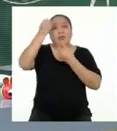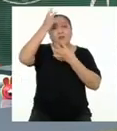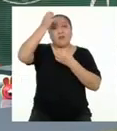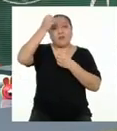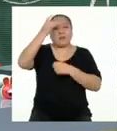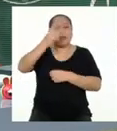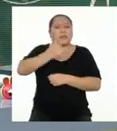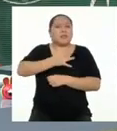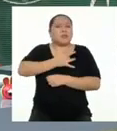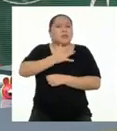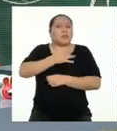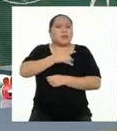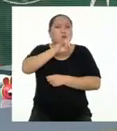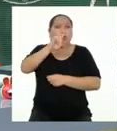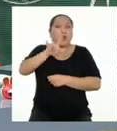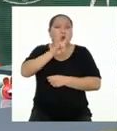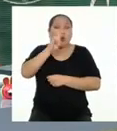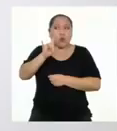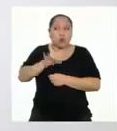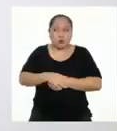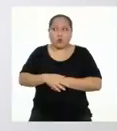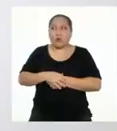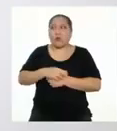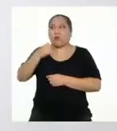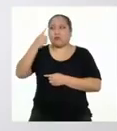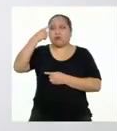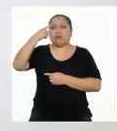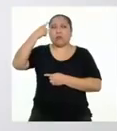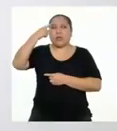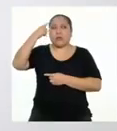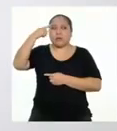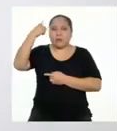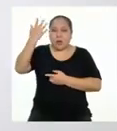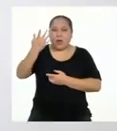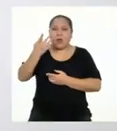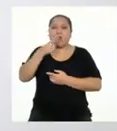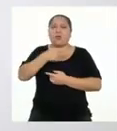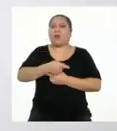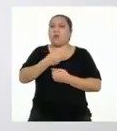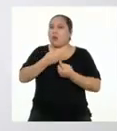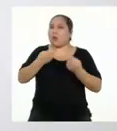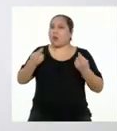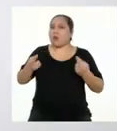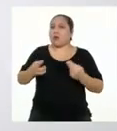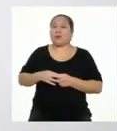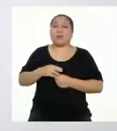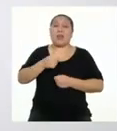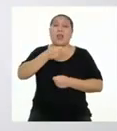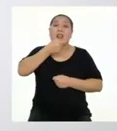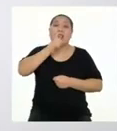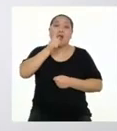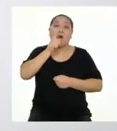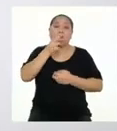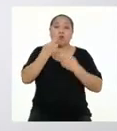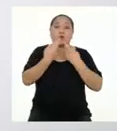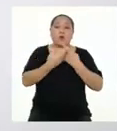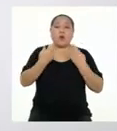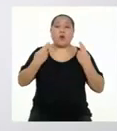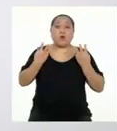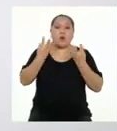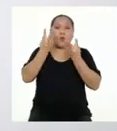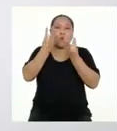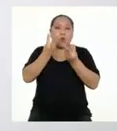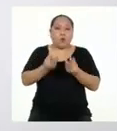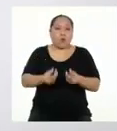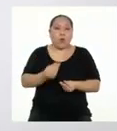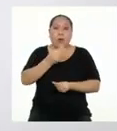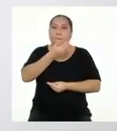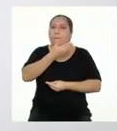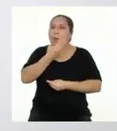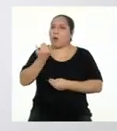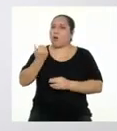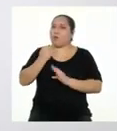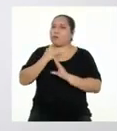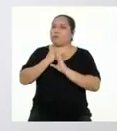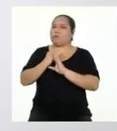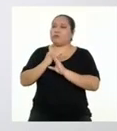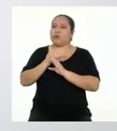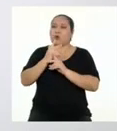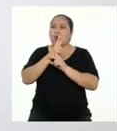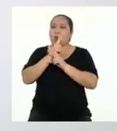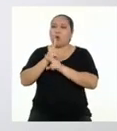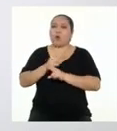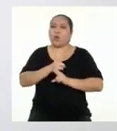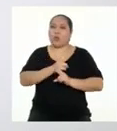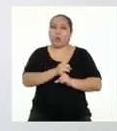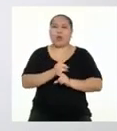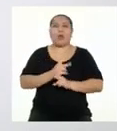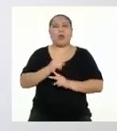sensibilización sobre uso consciente de los recursos. Sí, como el agua potable es un recurso escaso, es mejor prevenir y hacer un